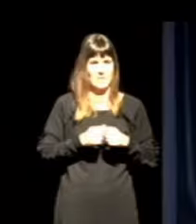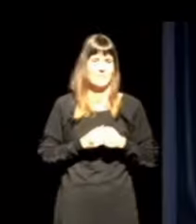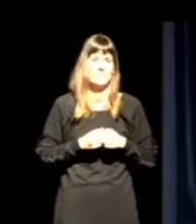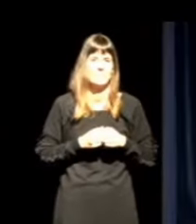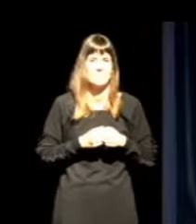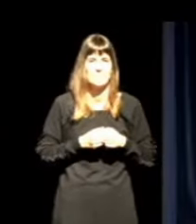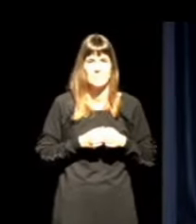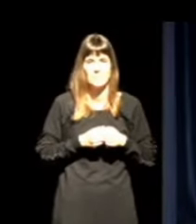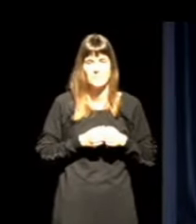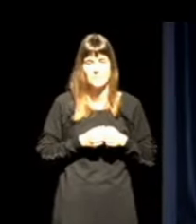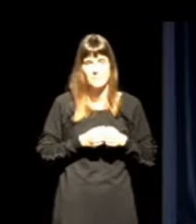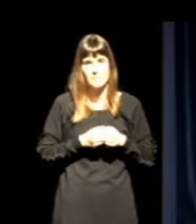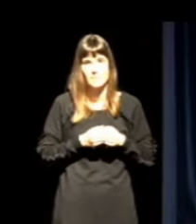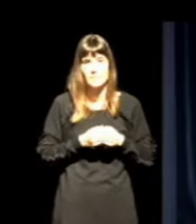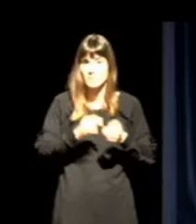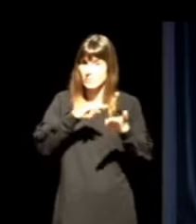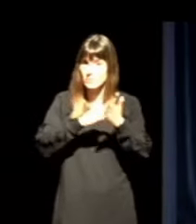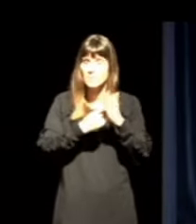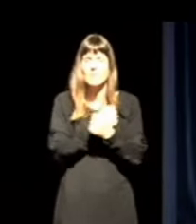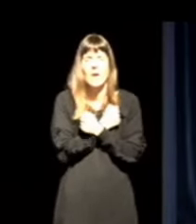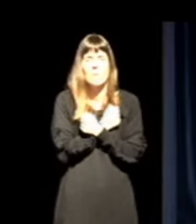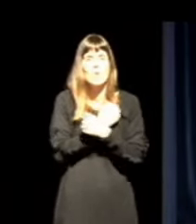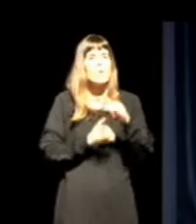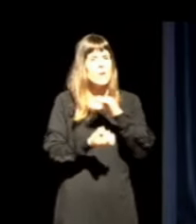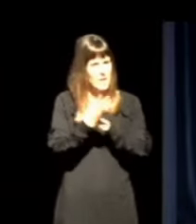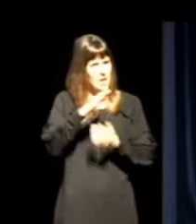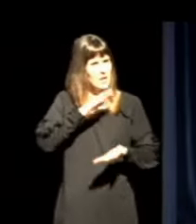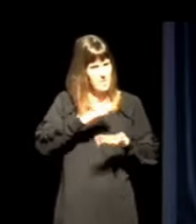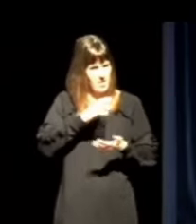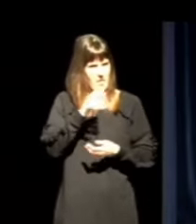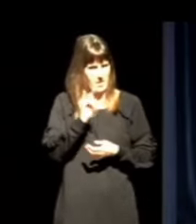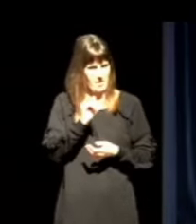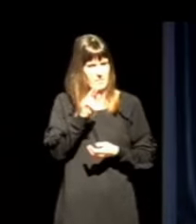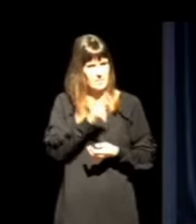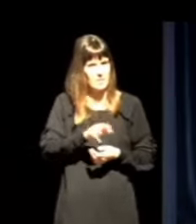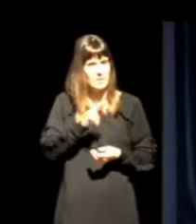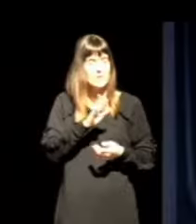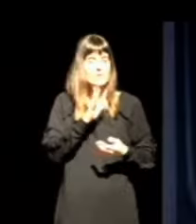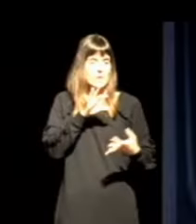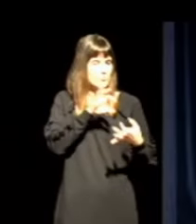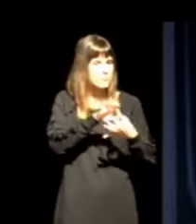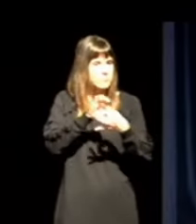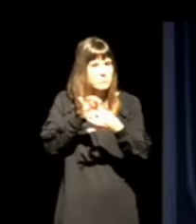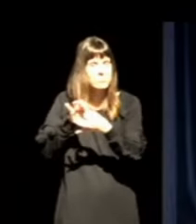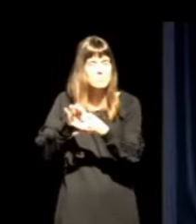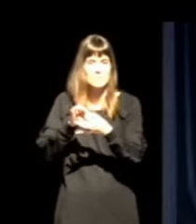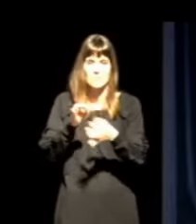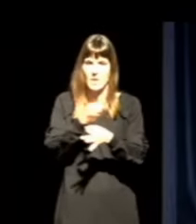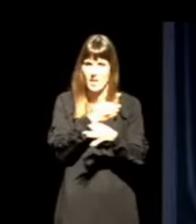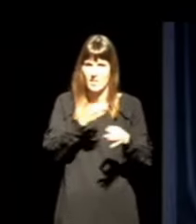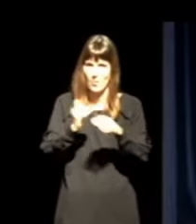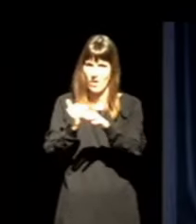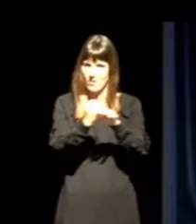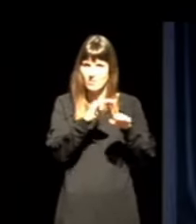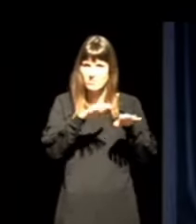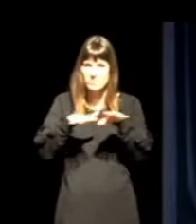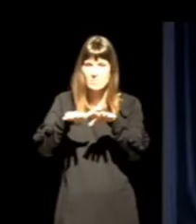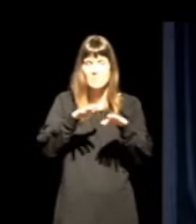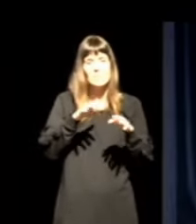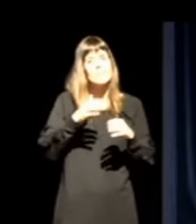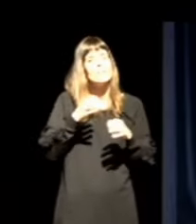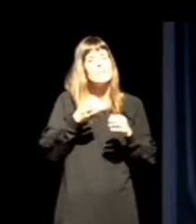Todo el mundo podemos crear proyectos de amor. Es una capacidad que tenemos de crear y de vincularnos más armónicamente desde el bienestar y